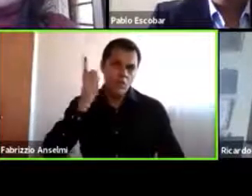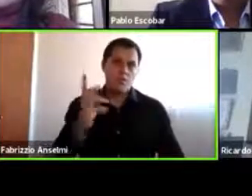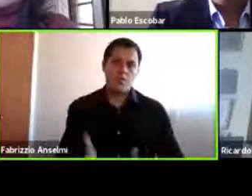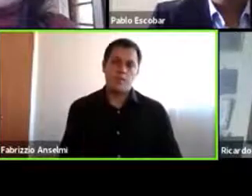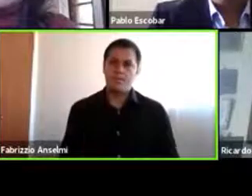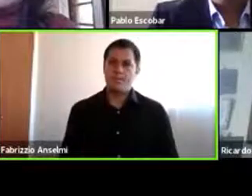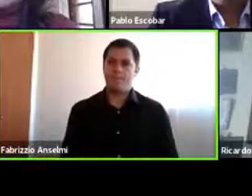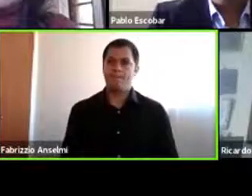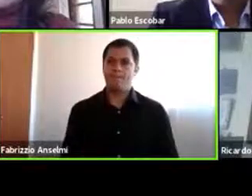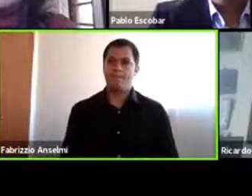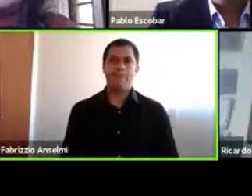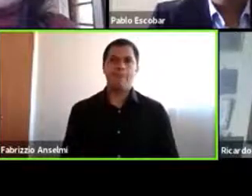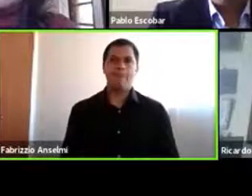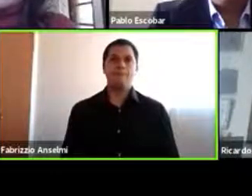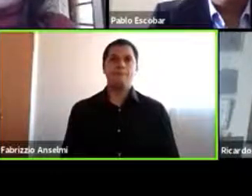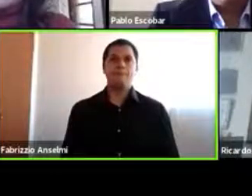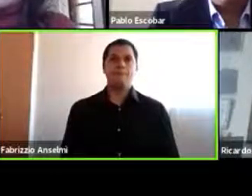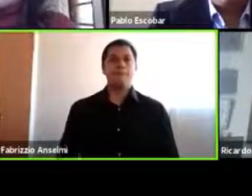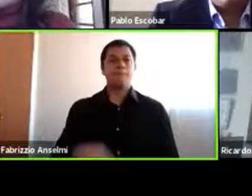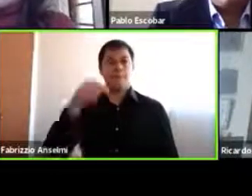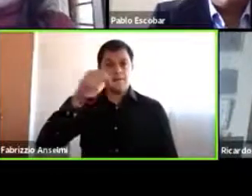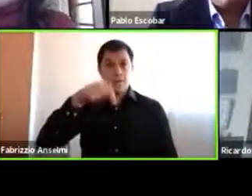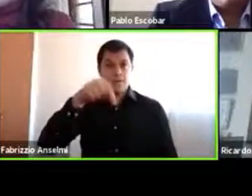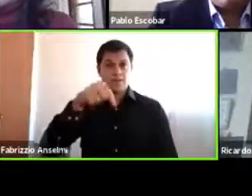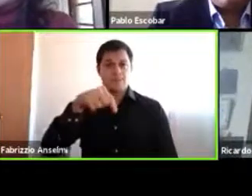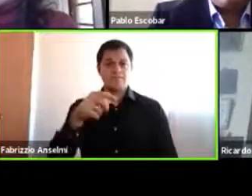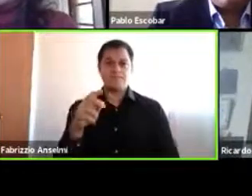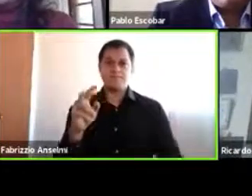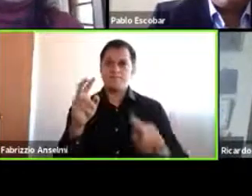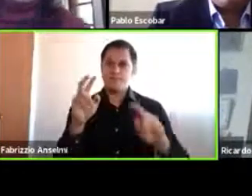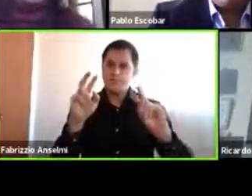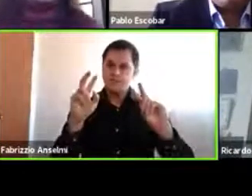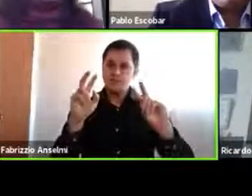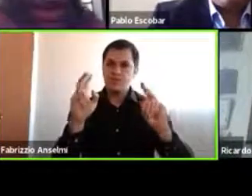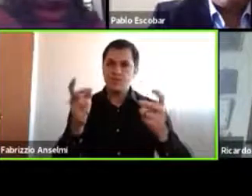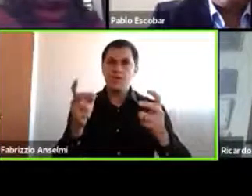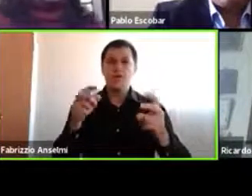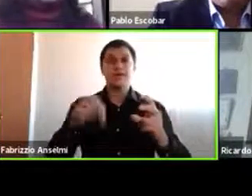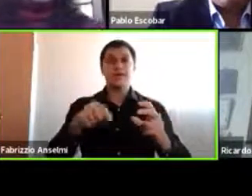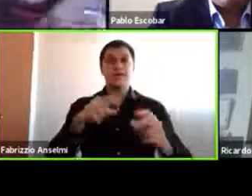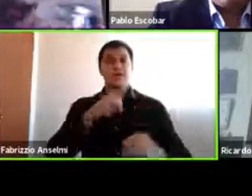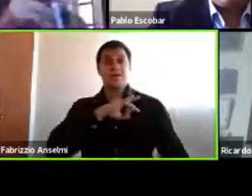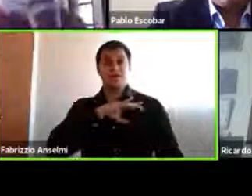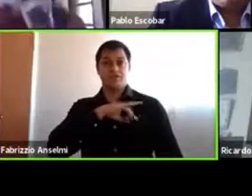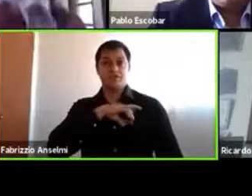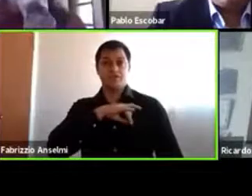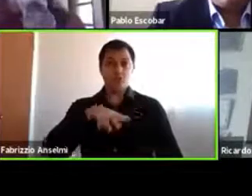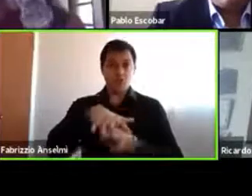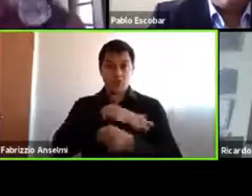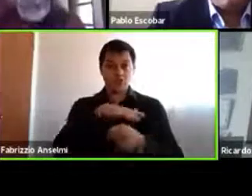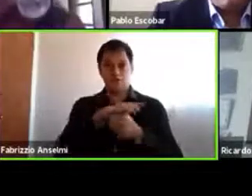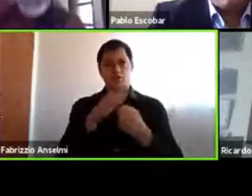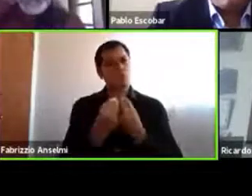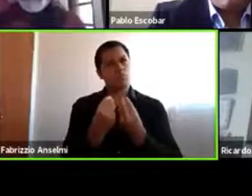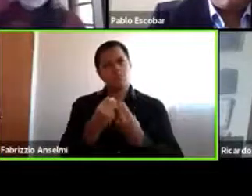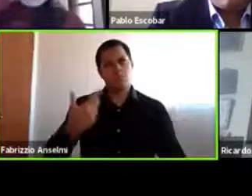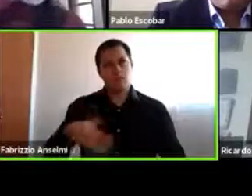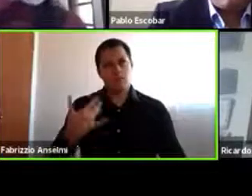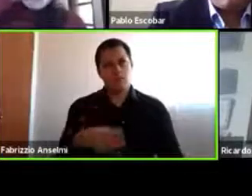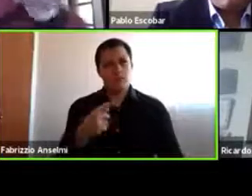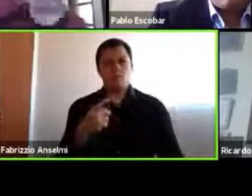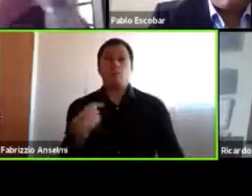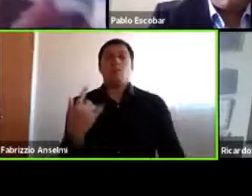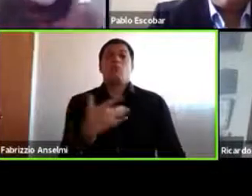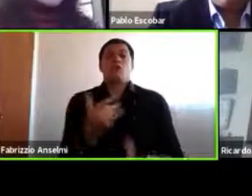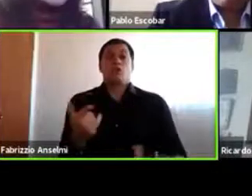Esto, sin embargo, en un contexto como el chileno, es tremendamente importante porque lo que se ve muy claramente en